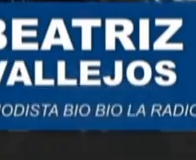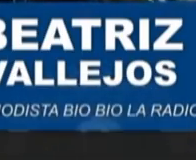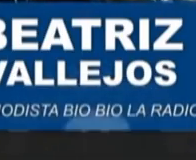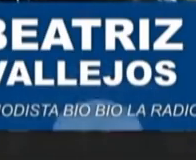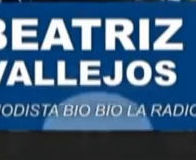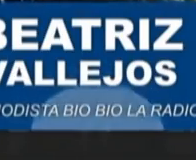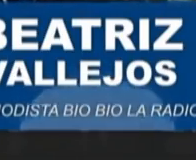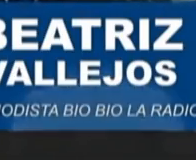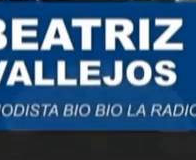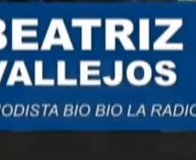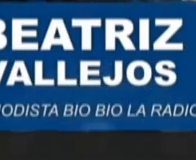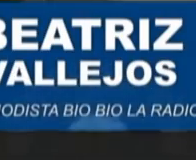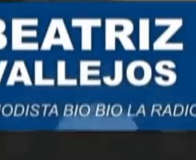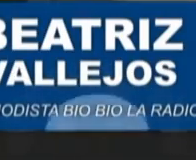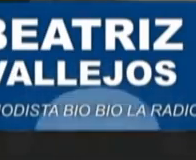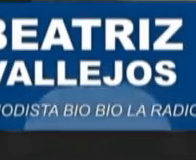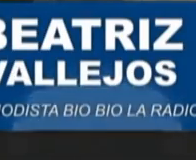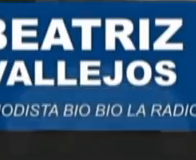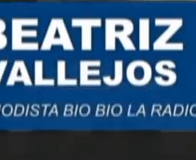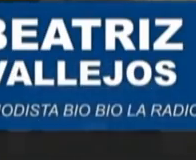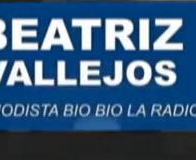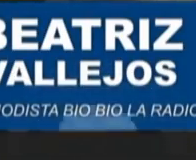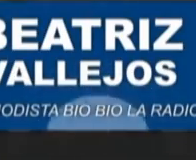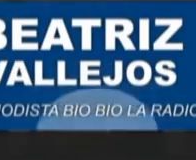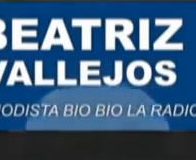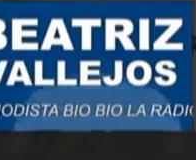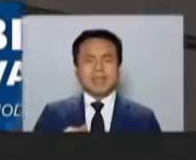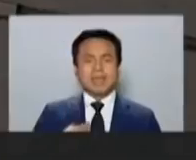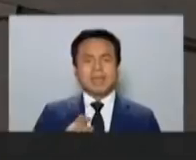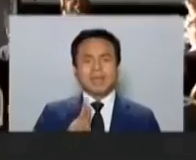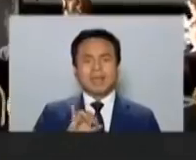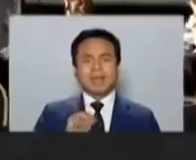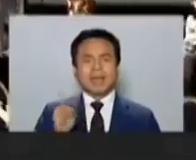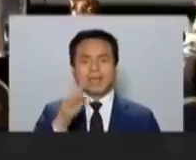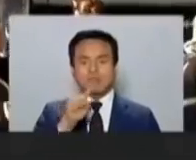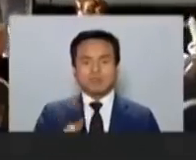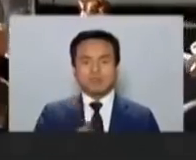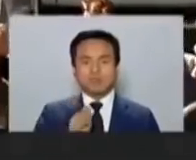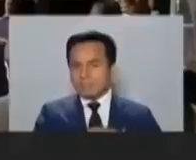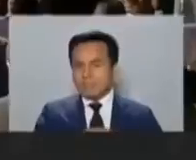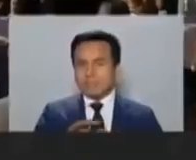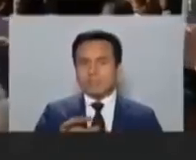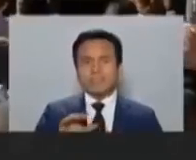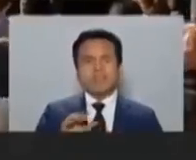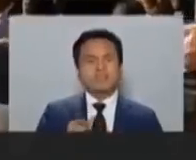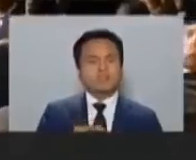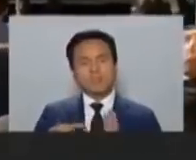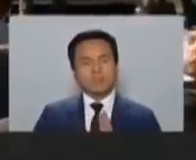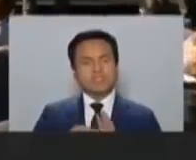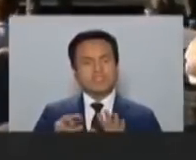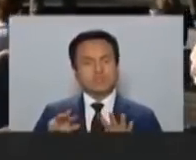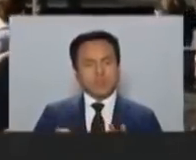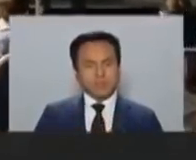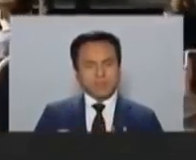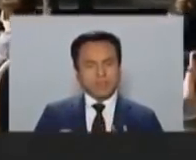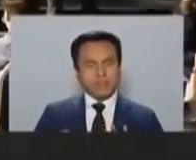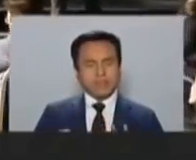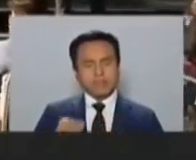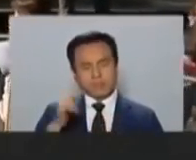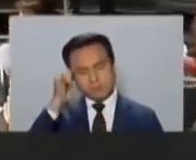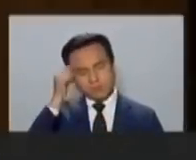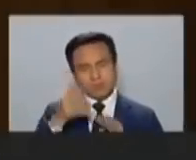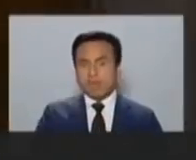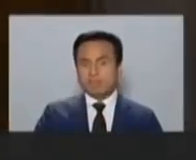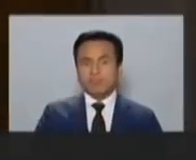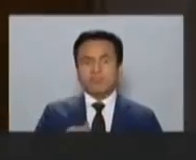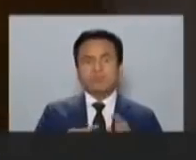toda la responsabilidad en él. Al contribuir a bajar la inflación, y eso implica la importancia de responsabilidad fiscal, es